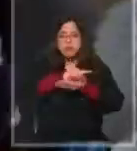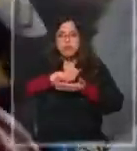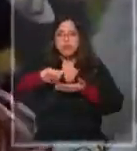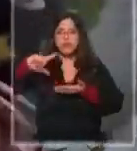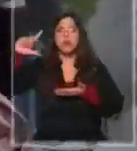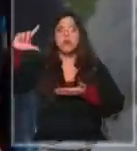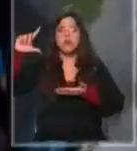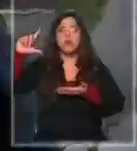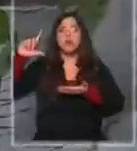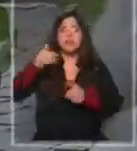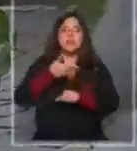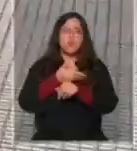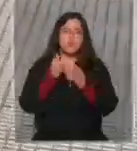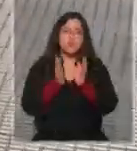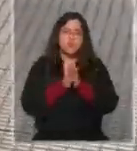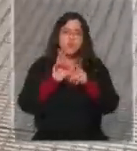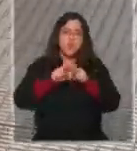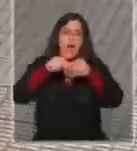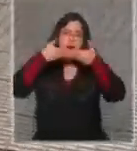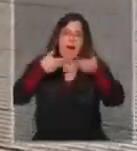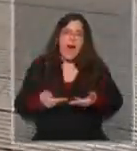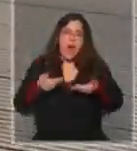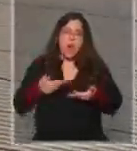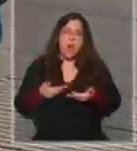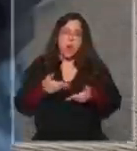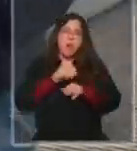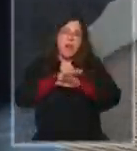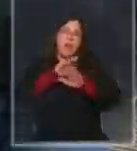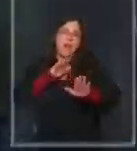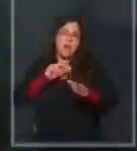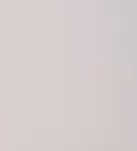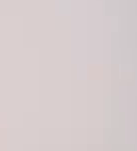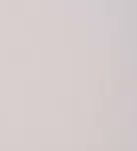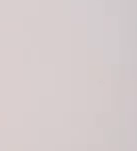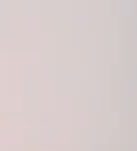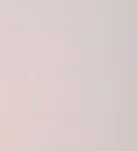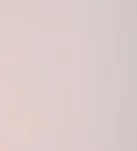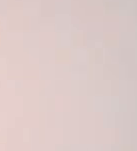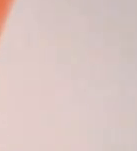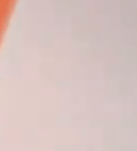El llamado es hacerlo ahora para evitar complicaciones.